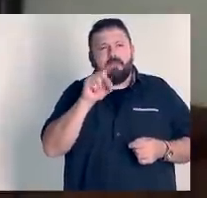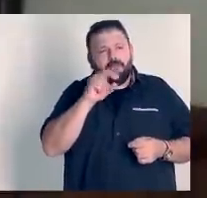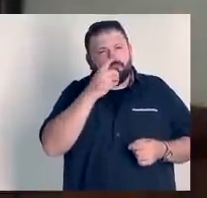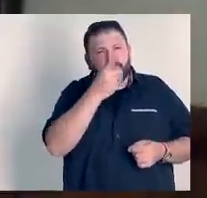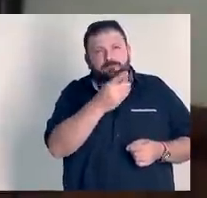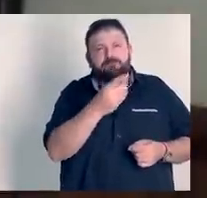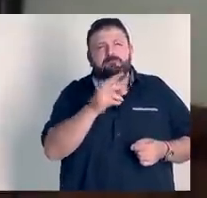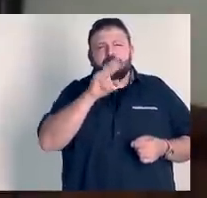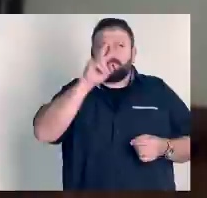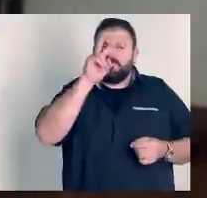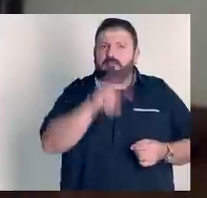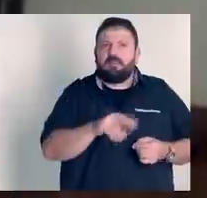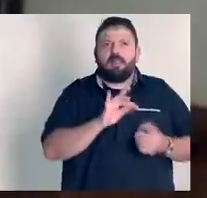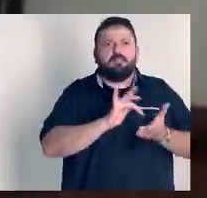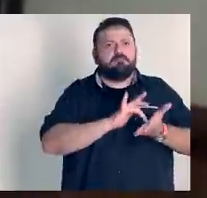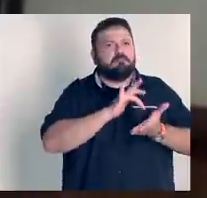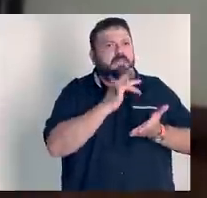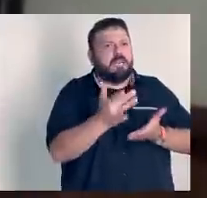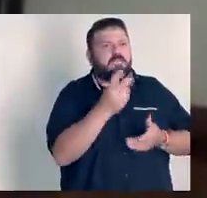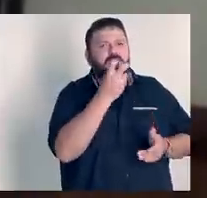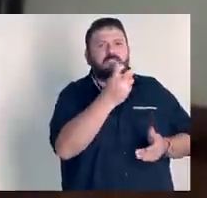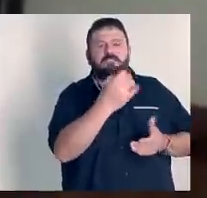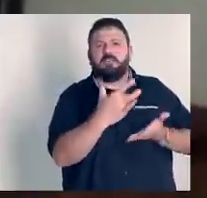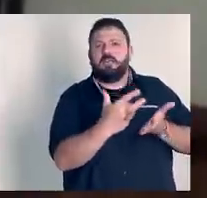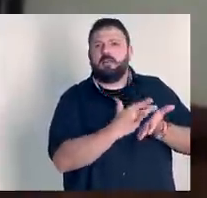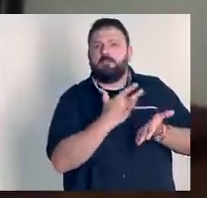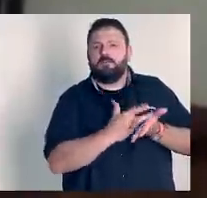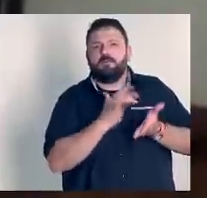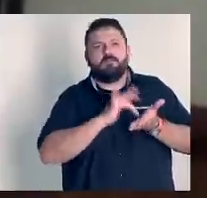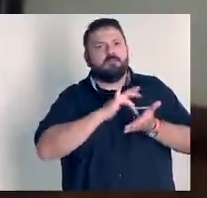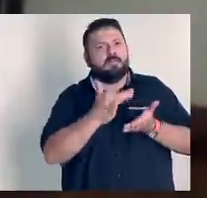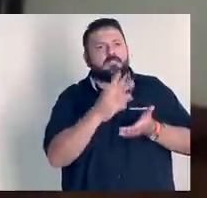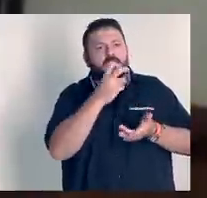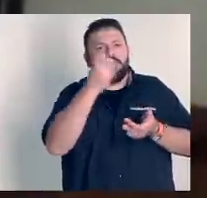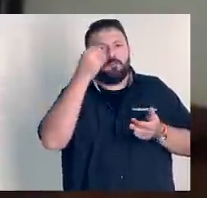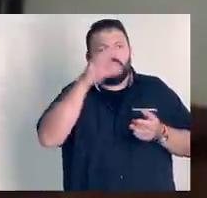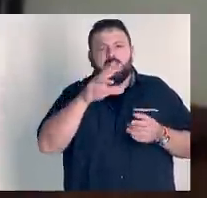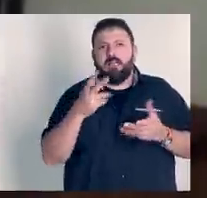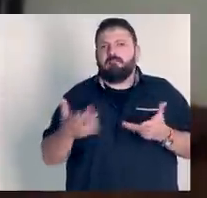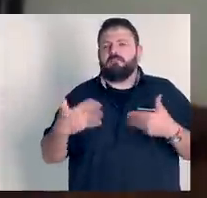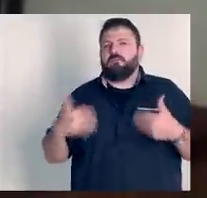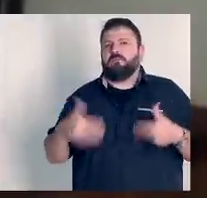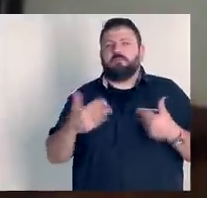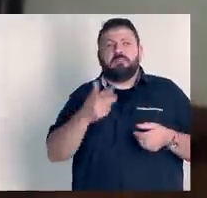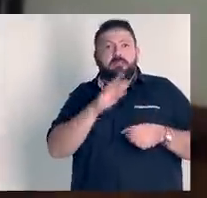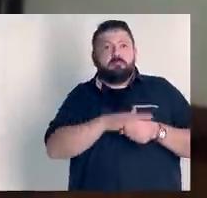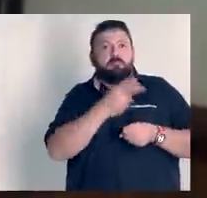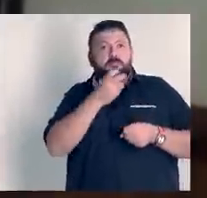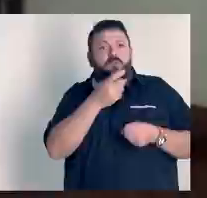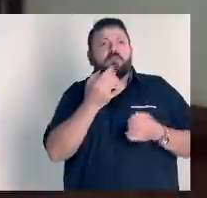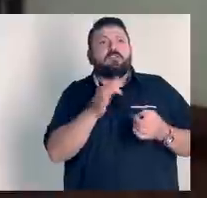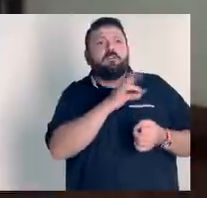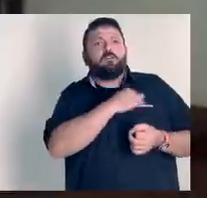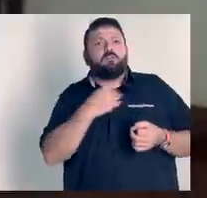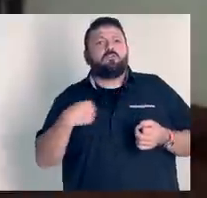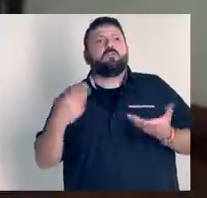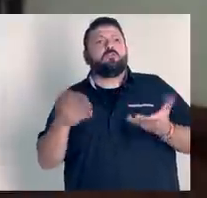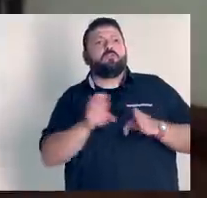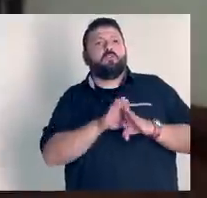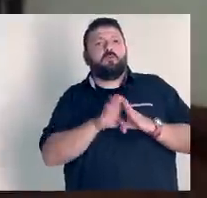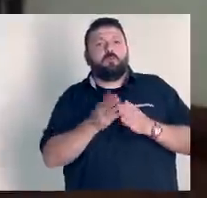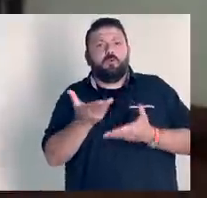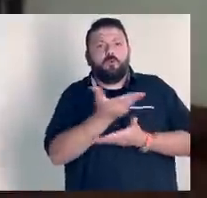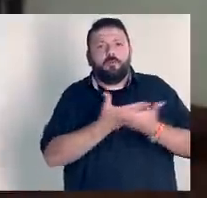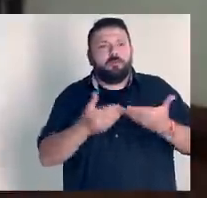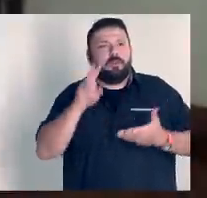que muchísimas gracias, porque a lo mejor si tú fueras decoradora y Pepe ingeniero, pues que nos hubieran compartido este mes, no sé